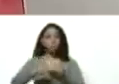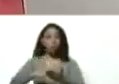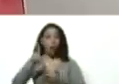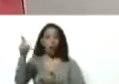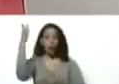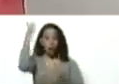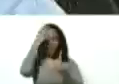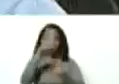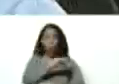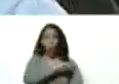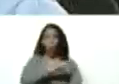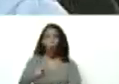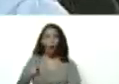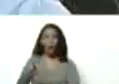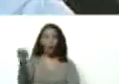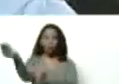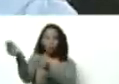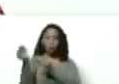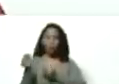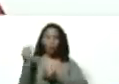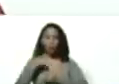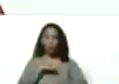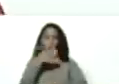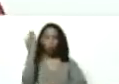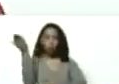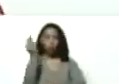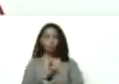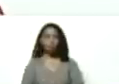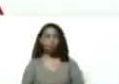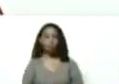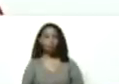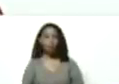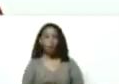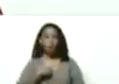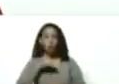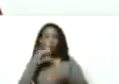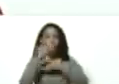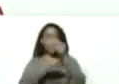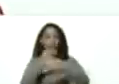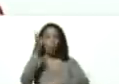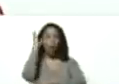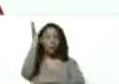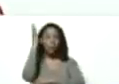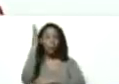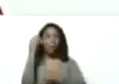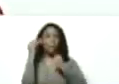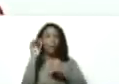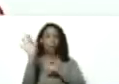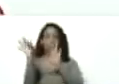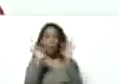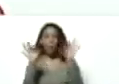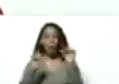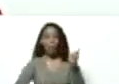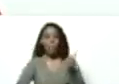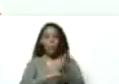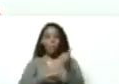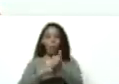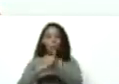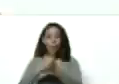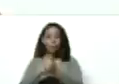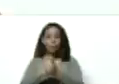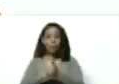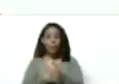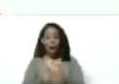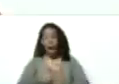esa orden que usted dio hemos celebrado estas asambleas para la elección de los propulsores y hay un gran